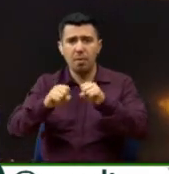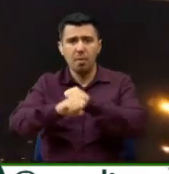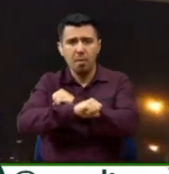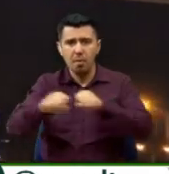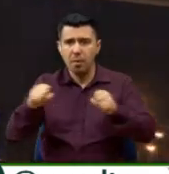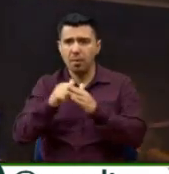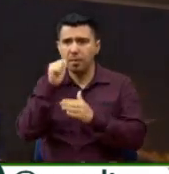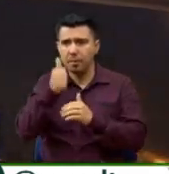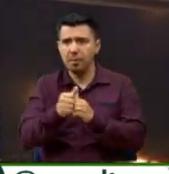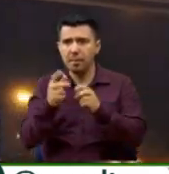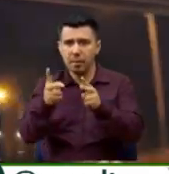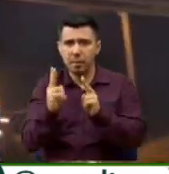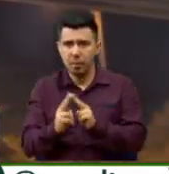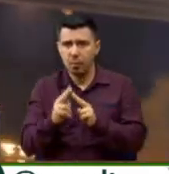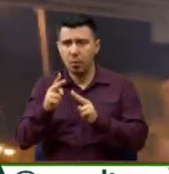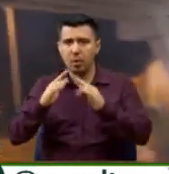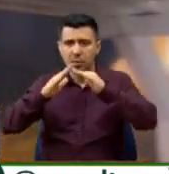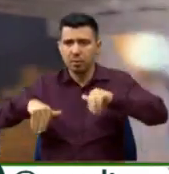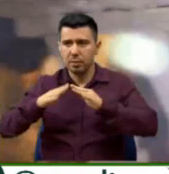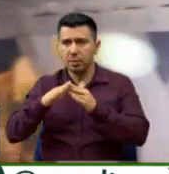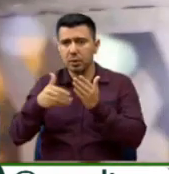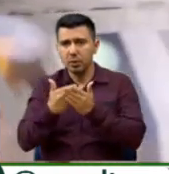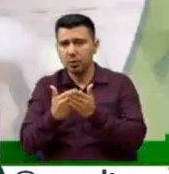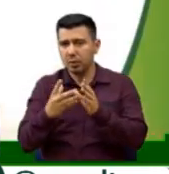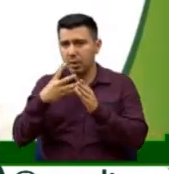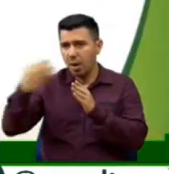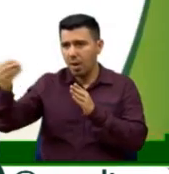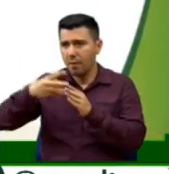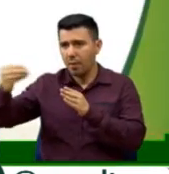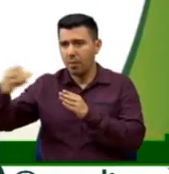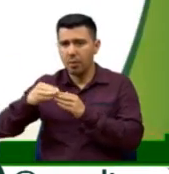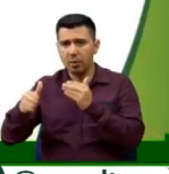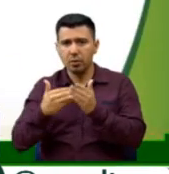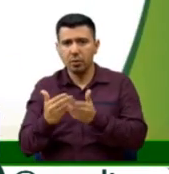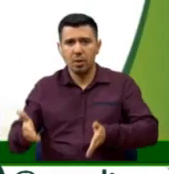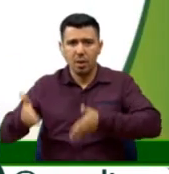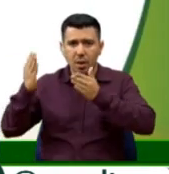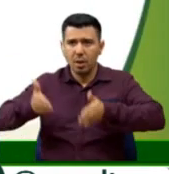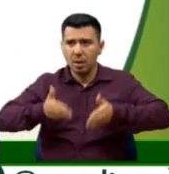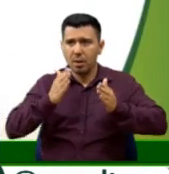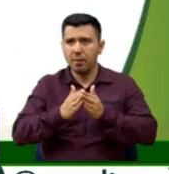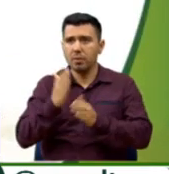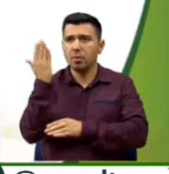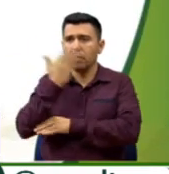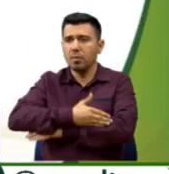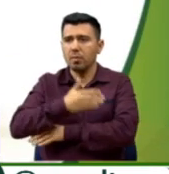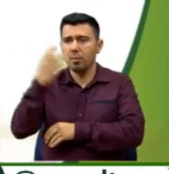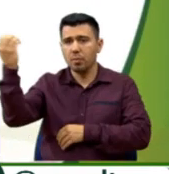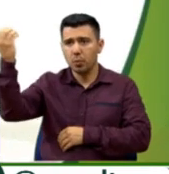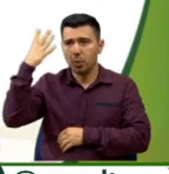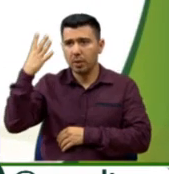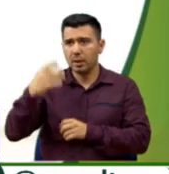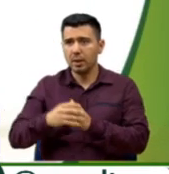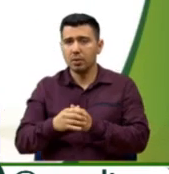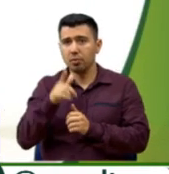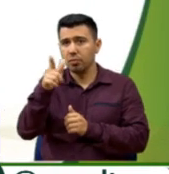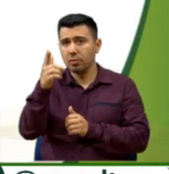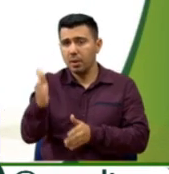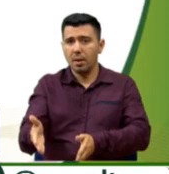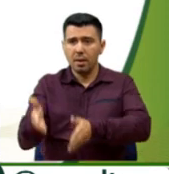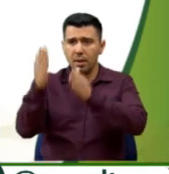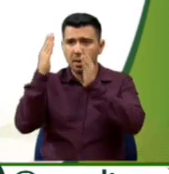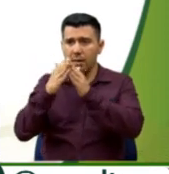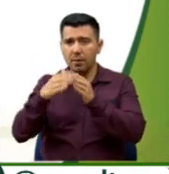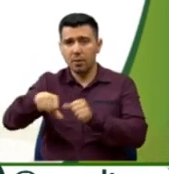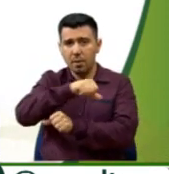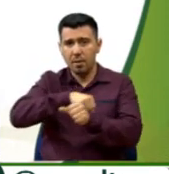puente de Conucos. Para ello se evacuarán las siguientes edificaciones: Conjunto Puerta del Sol, Edificio Parque de